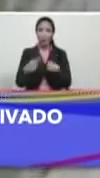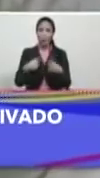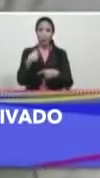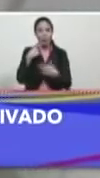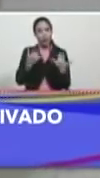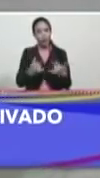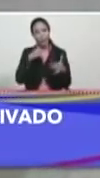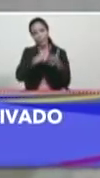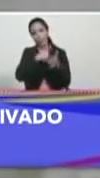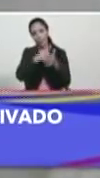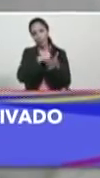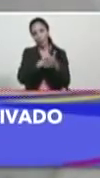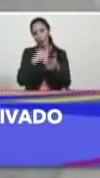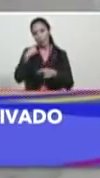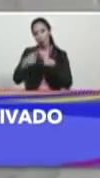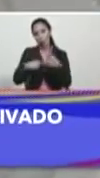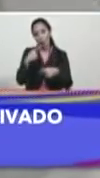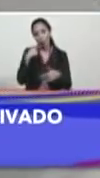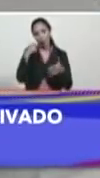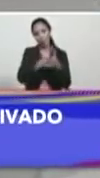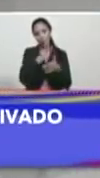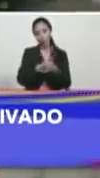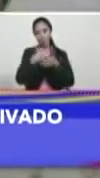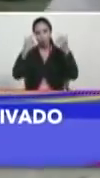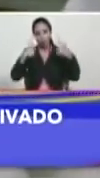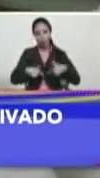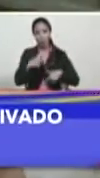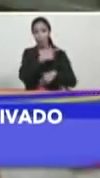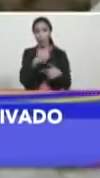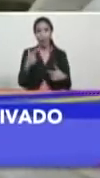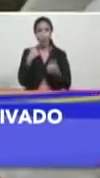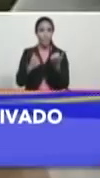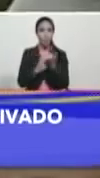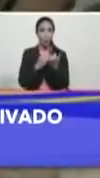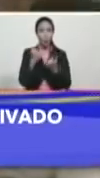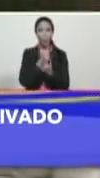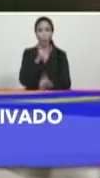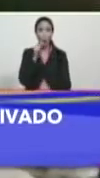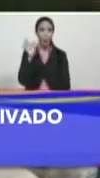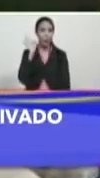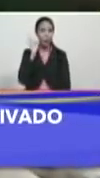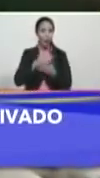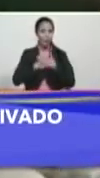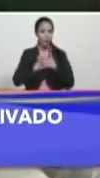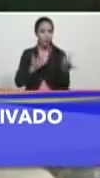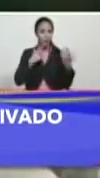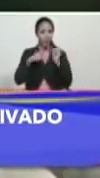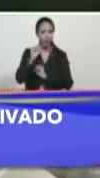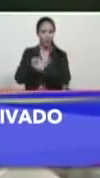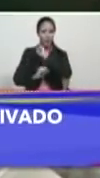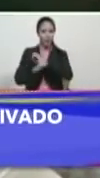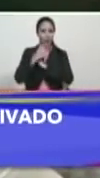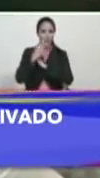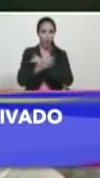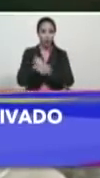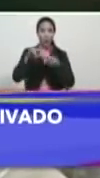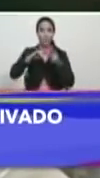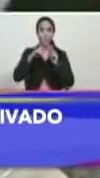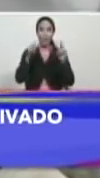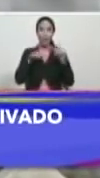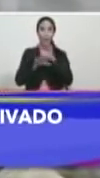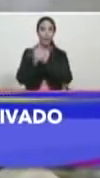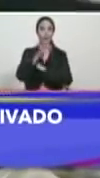luchando, seguimos batallando. Cuente usted, señor presidente, que aquí hay hombres y mujeres para defender la patria, garantizando la paz de la